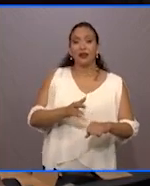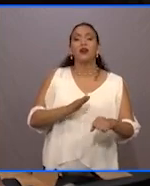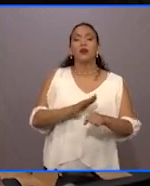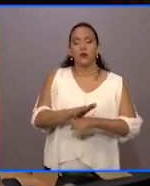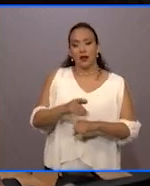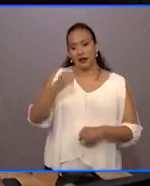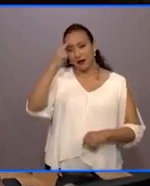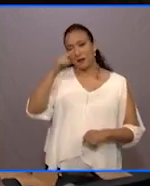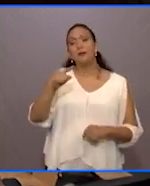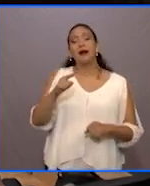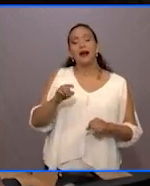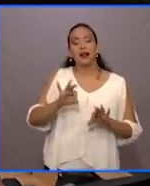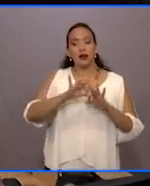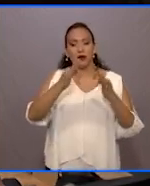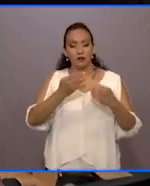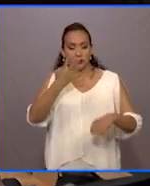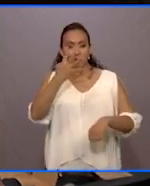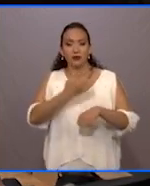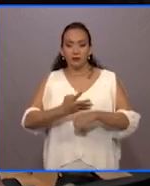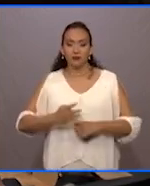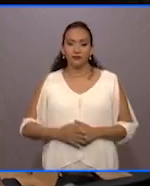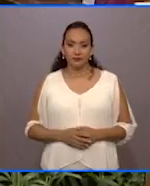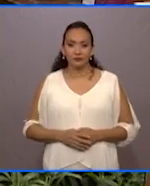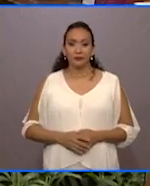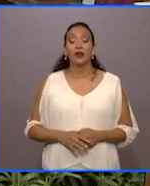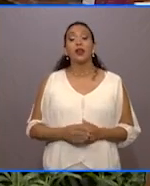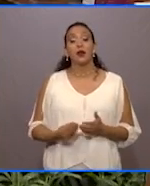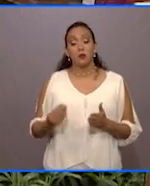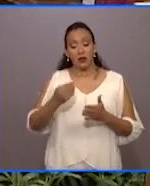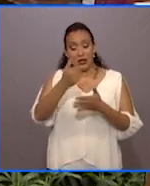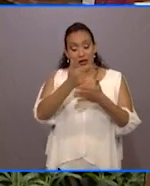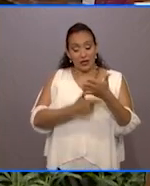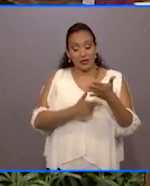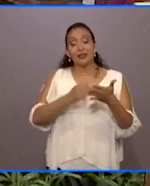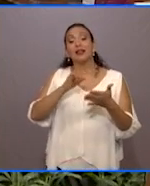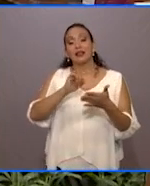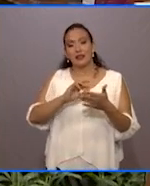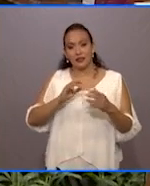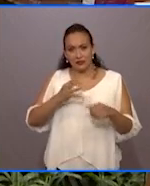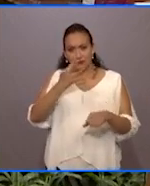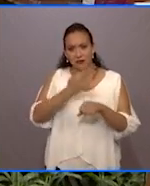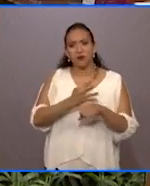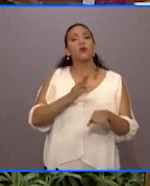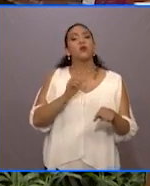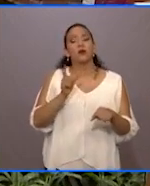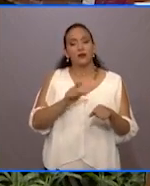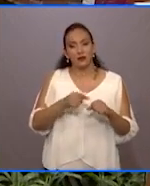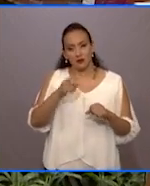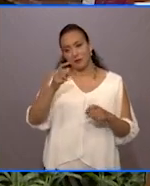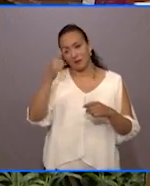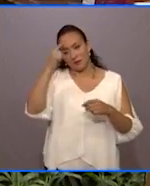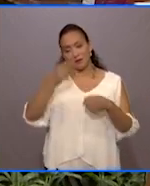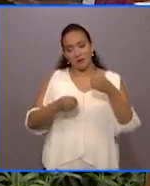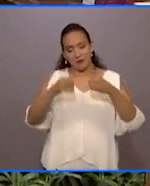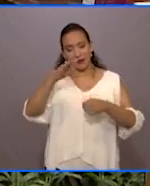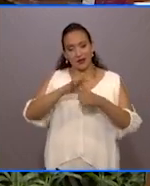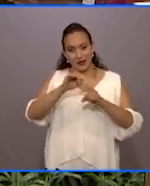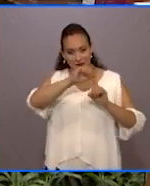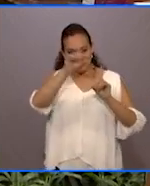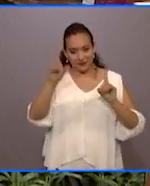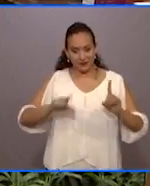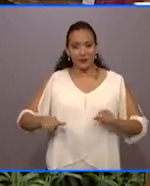de procedimientos sancionadores, así como el catálogo de infracciones para el proceso electoral extraordinario del Poder Judicial